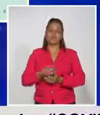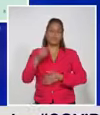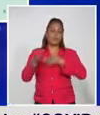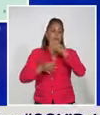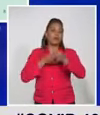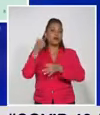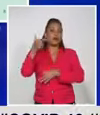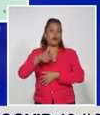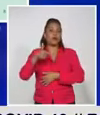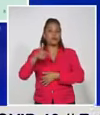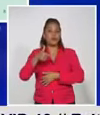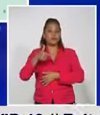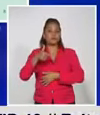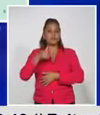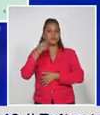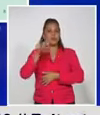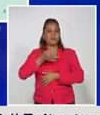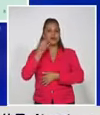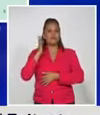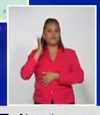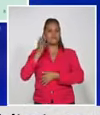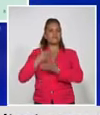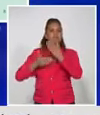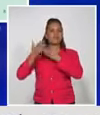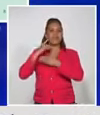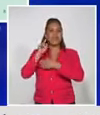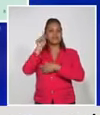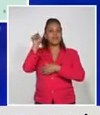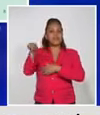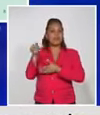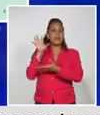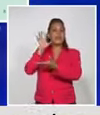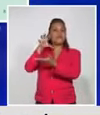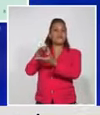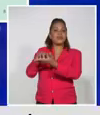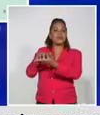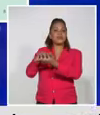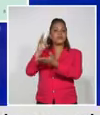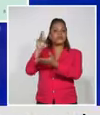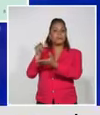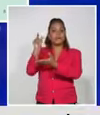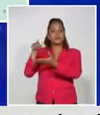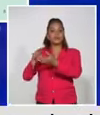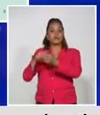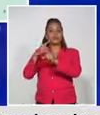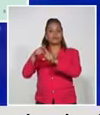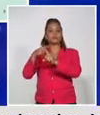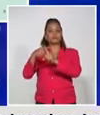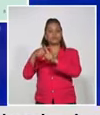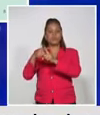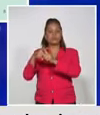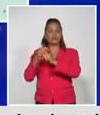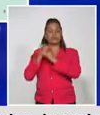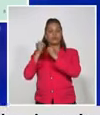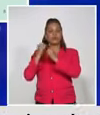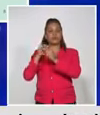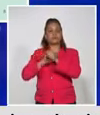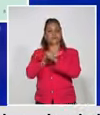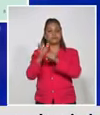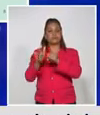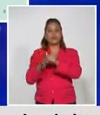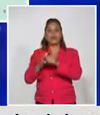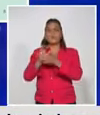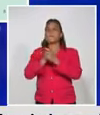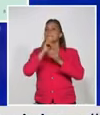en conferencias anteriores del evento que se viene trabajando intensamente allí. De Matanzas,